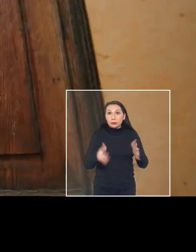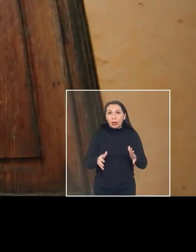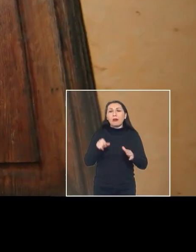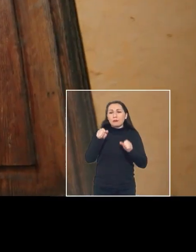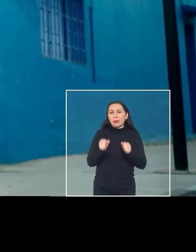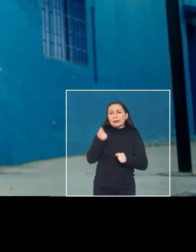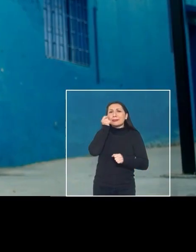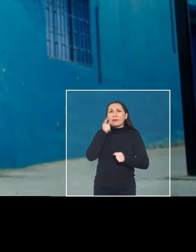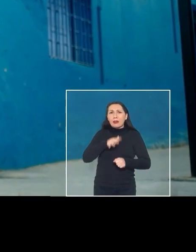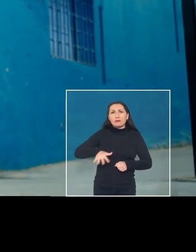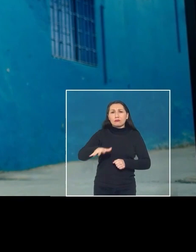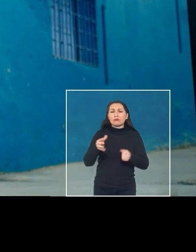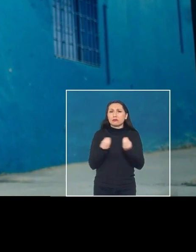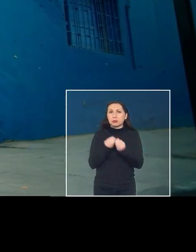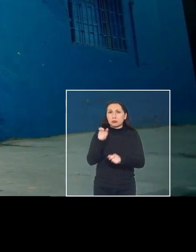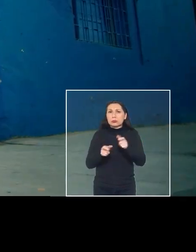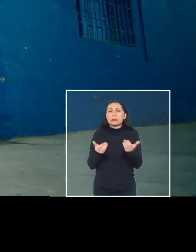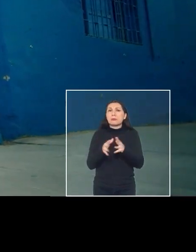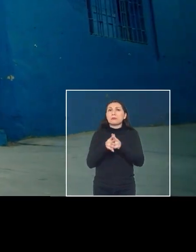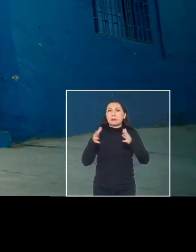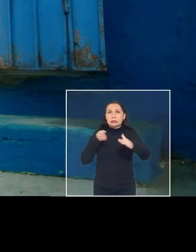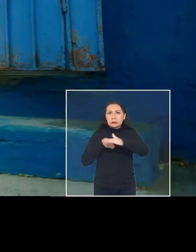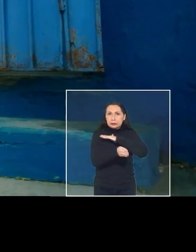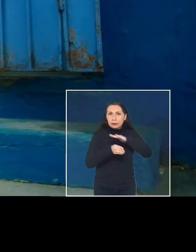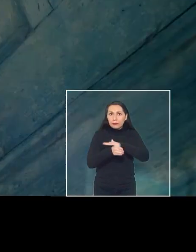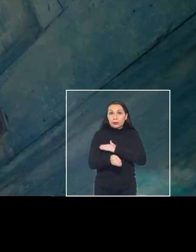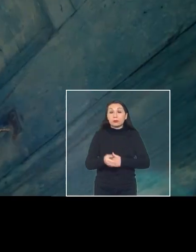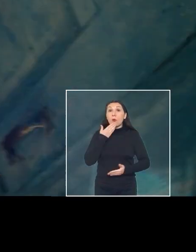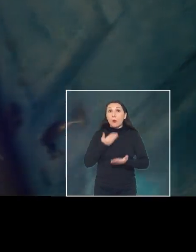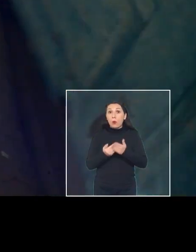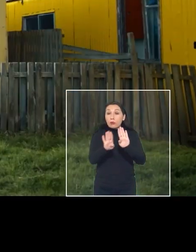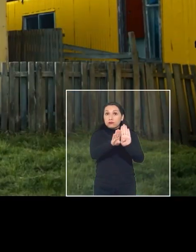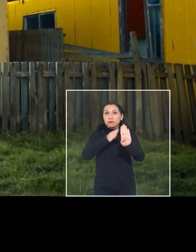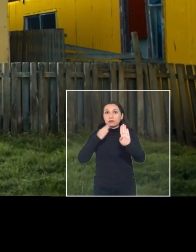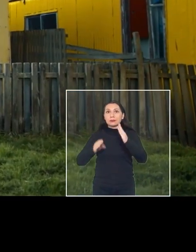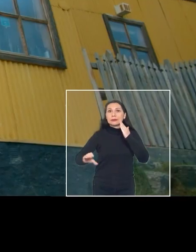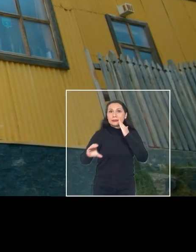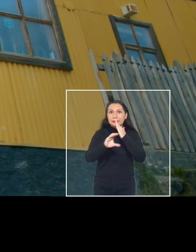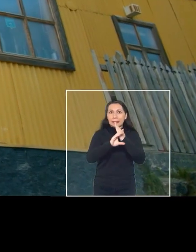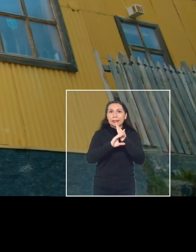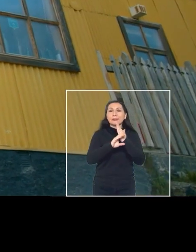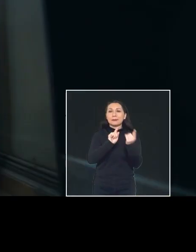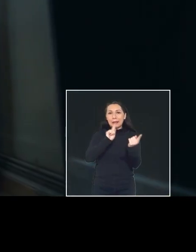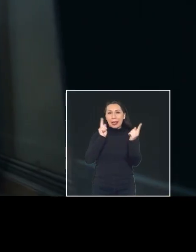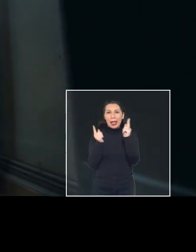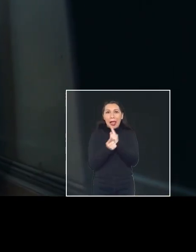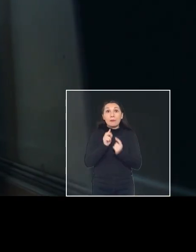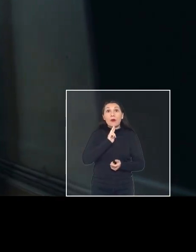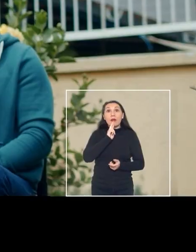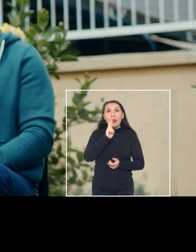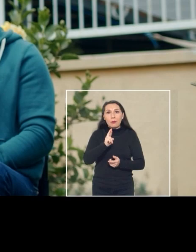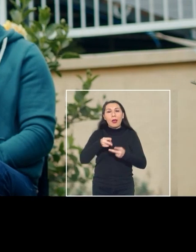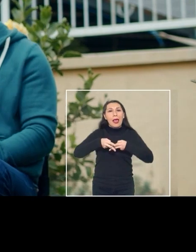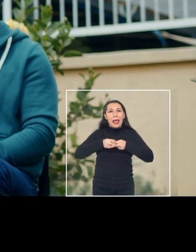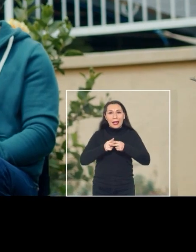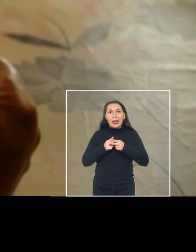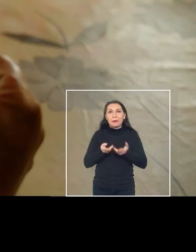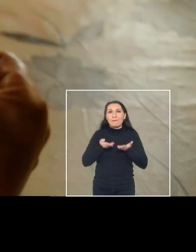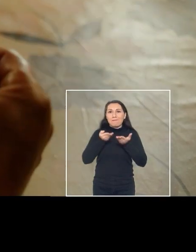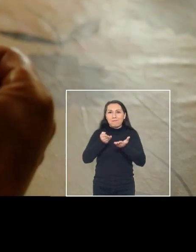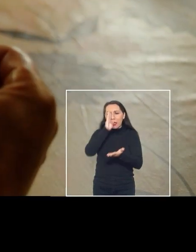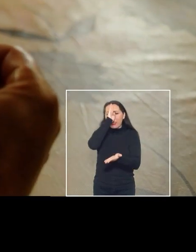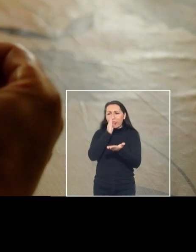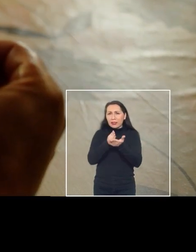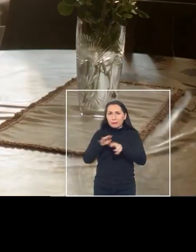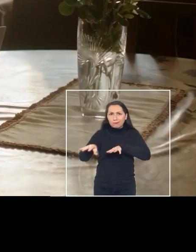podrán saber que aquí somos muchos los que necesitamos más y mejor accesibilidad porque cuando abrimos la puerta del censo convertimos nuestras respuestas en herramientas